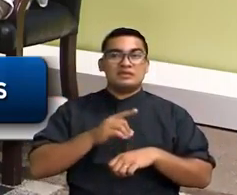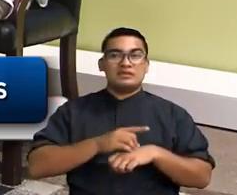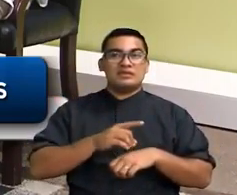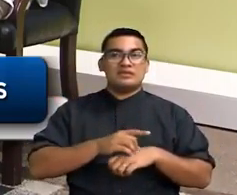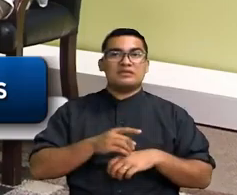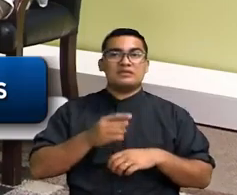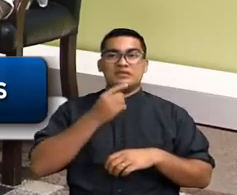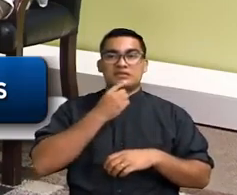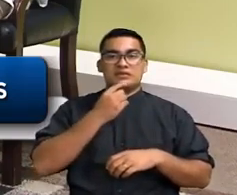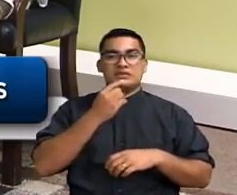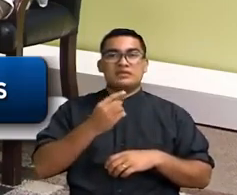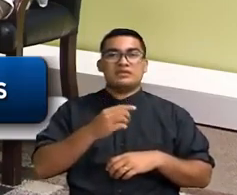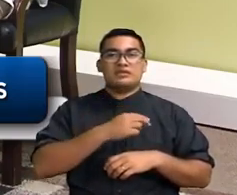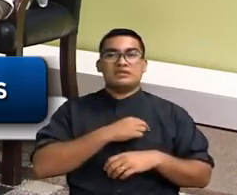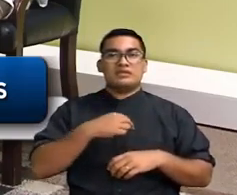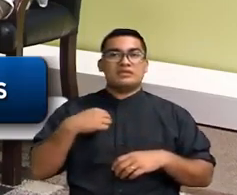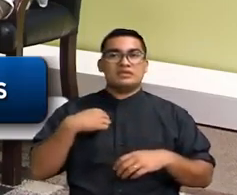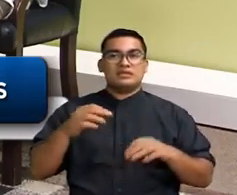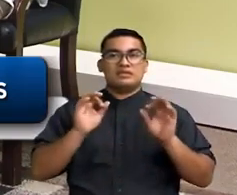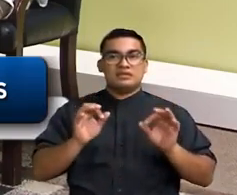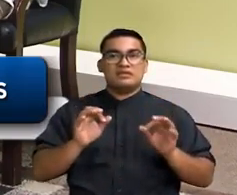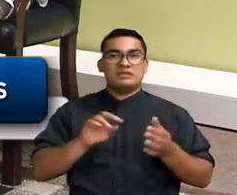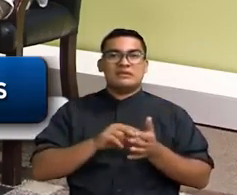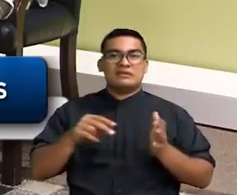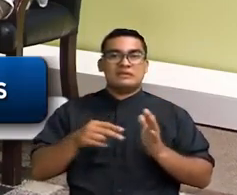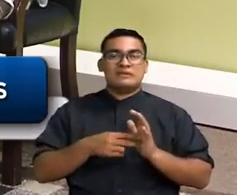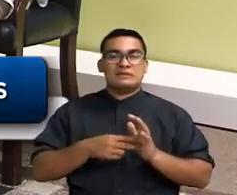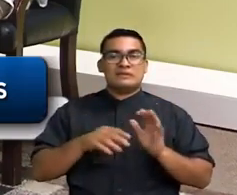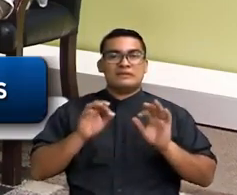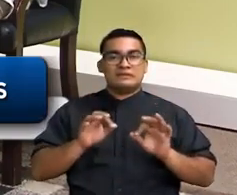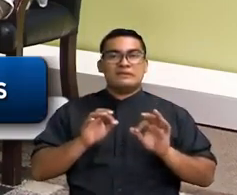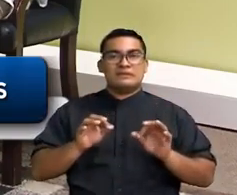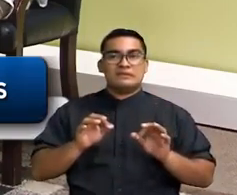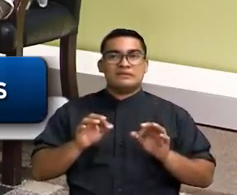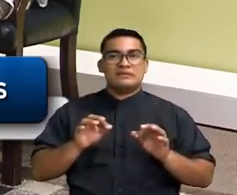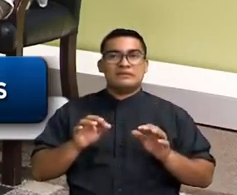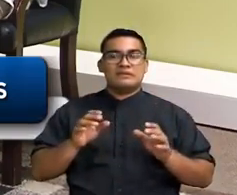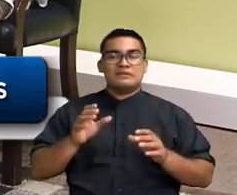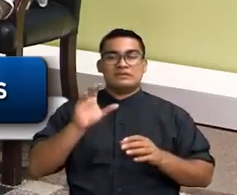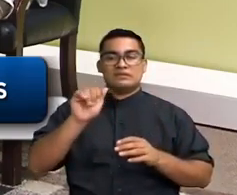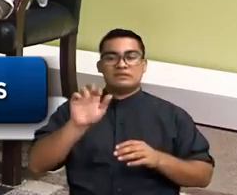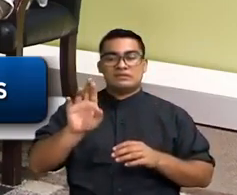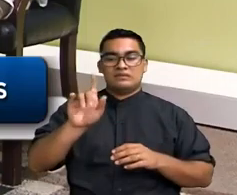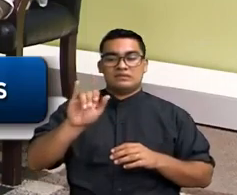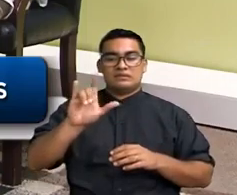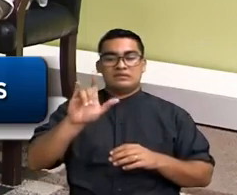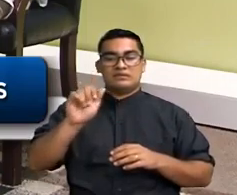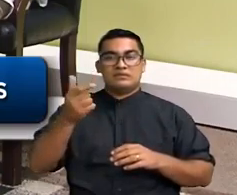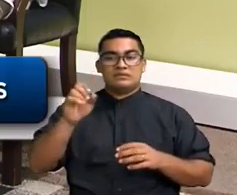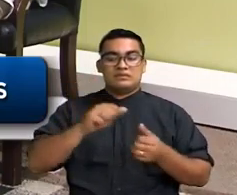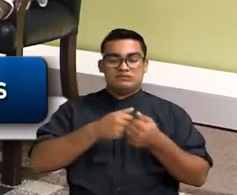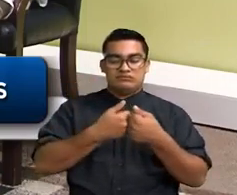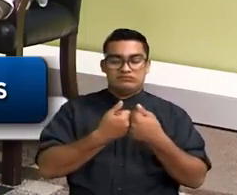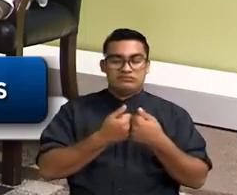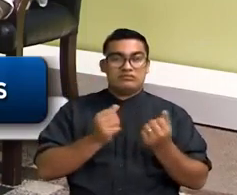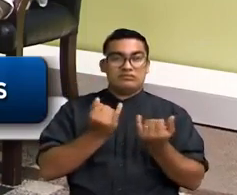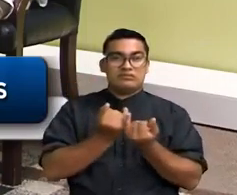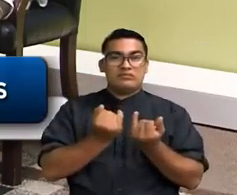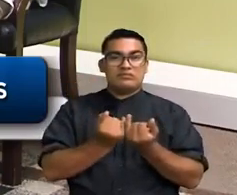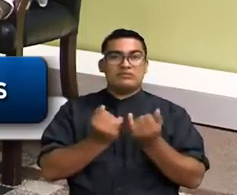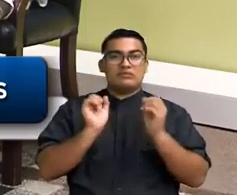esto estamos llevando a la cronicidad. La cronicidad lleva a la deformación del cartílago, y la deformación del cartílago y